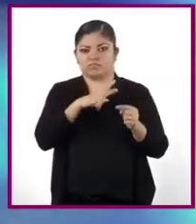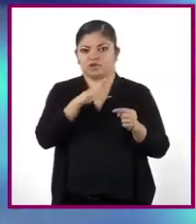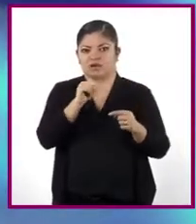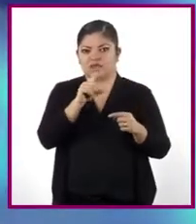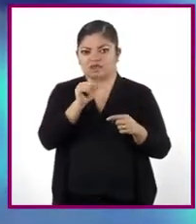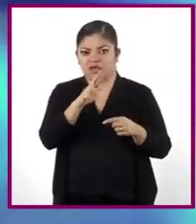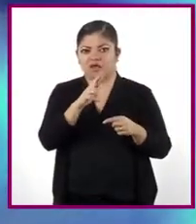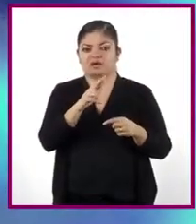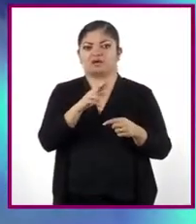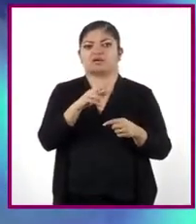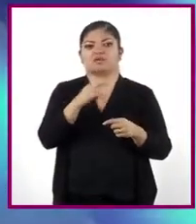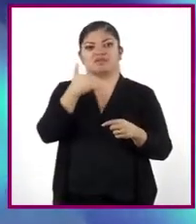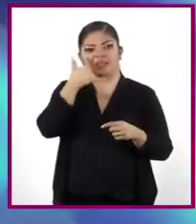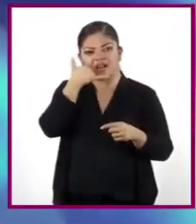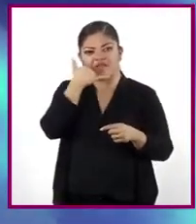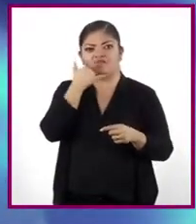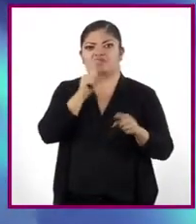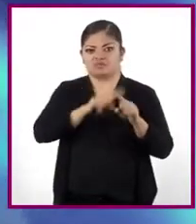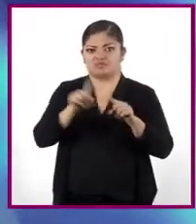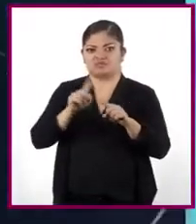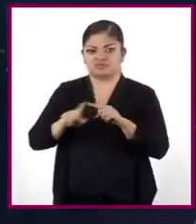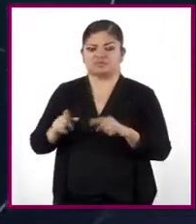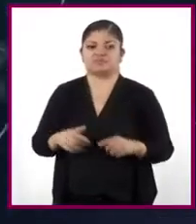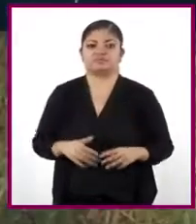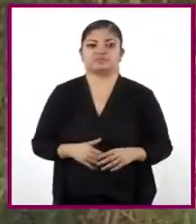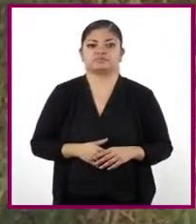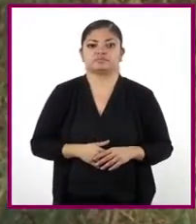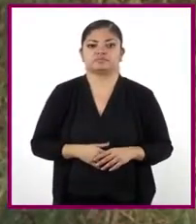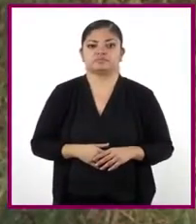entre otros dispositivos.